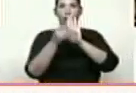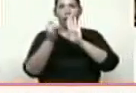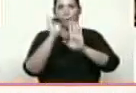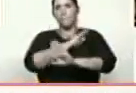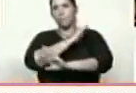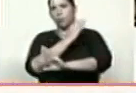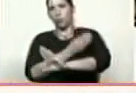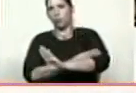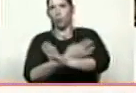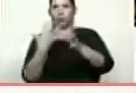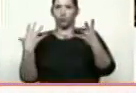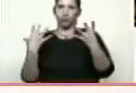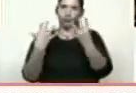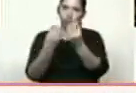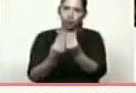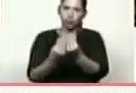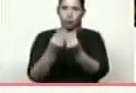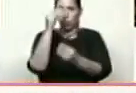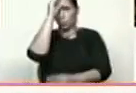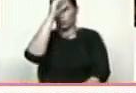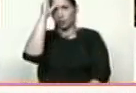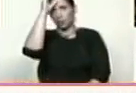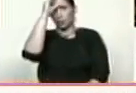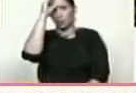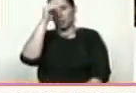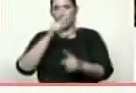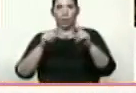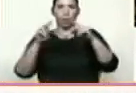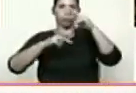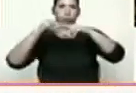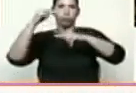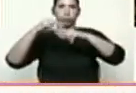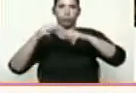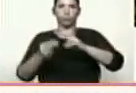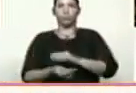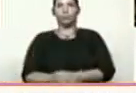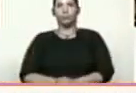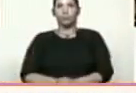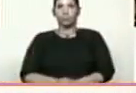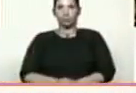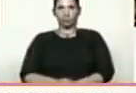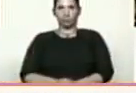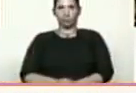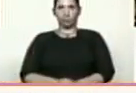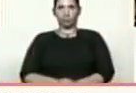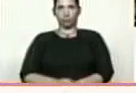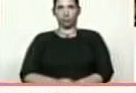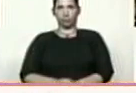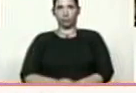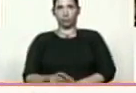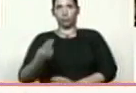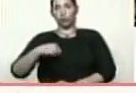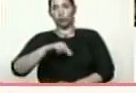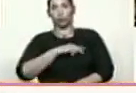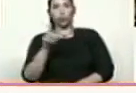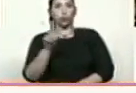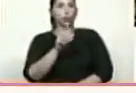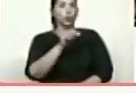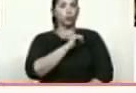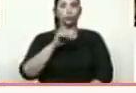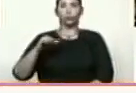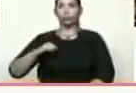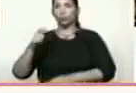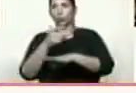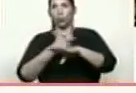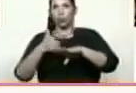mucho acompañamiento, mucha conciencia para construirlo. No se construye en un día. Por eso nosotros no somos un gobierno,